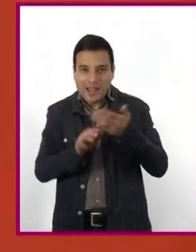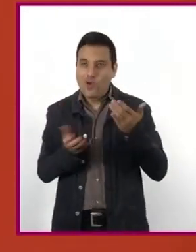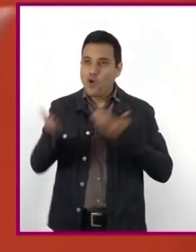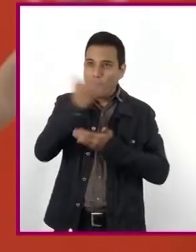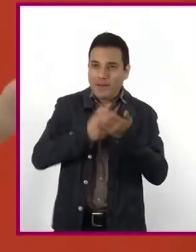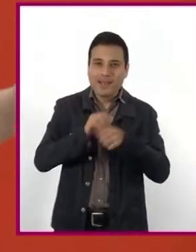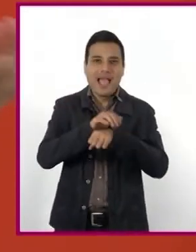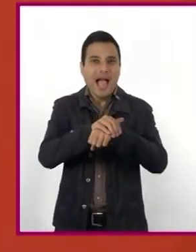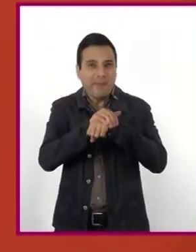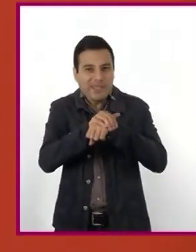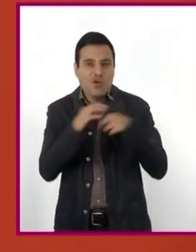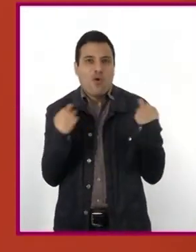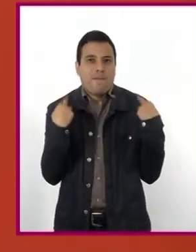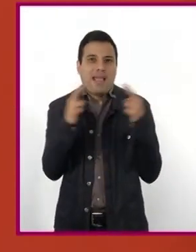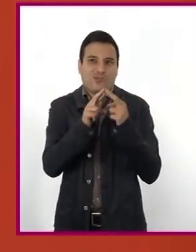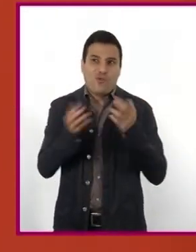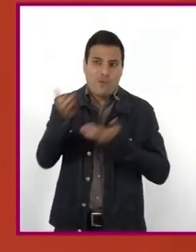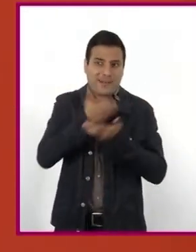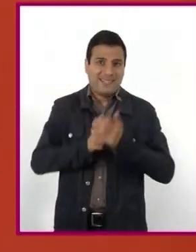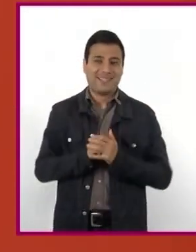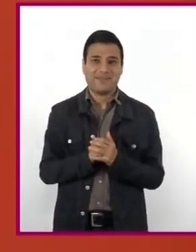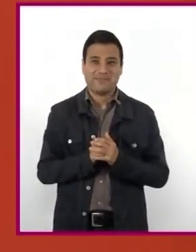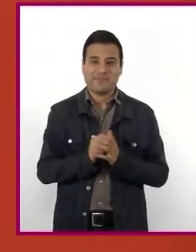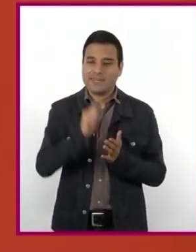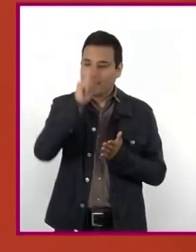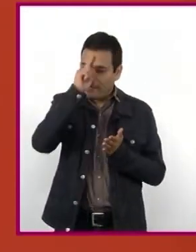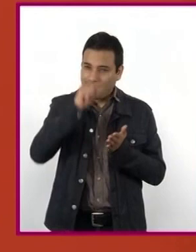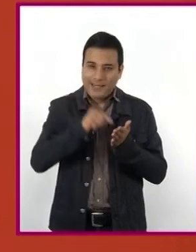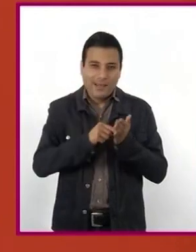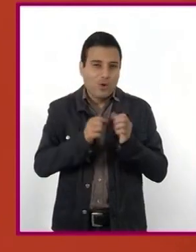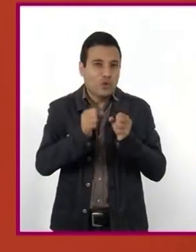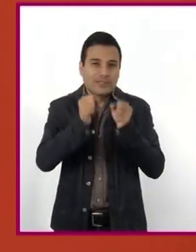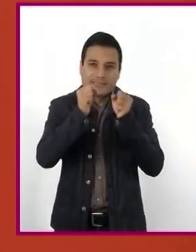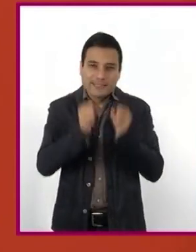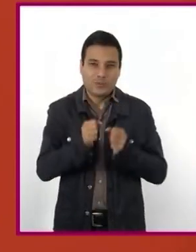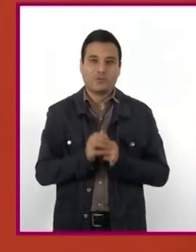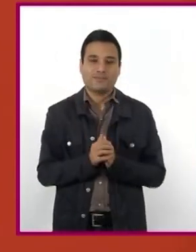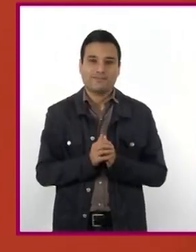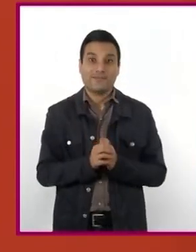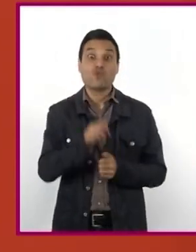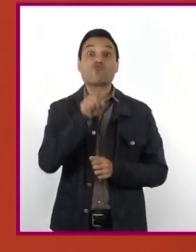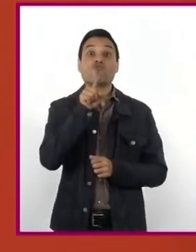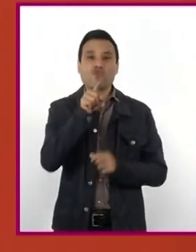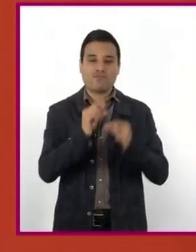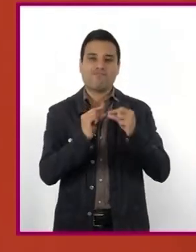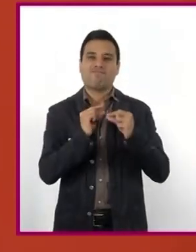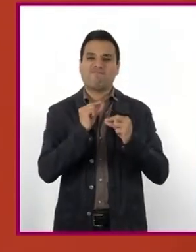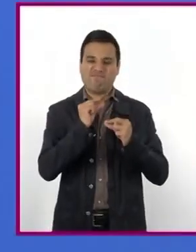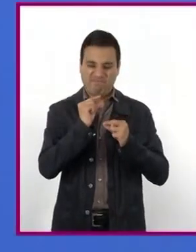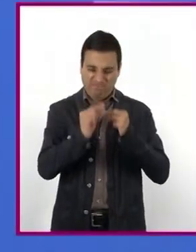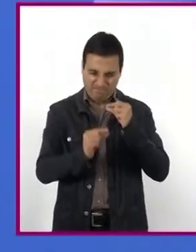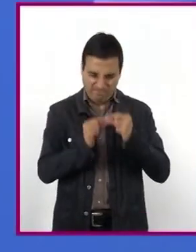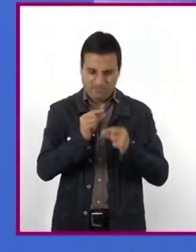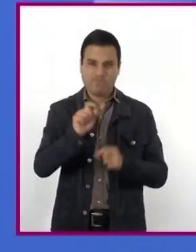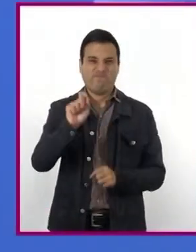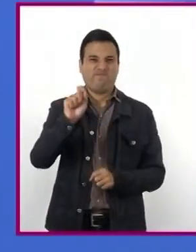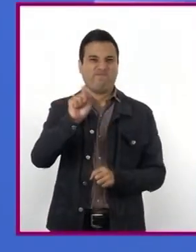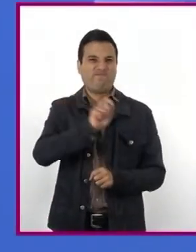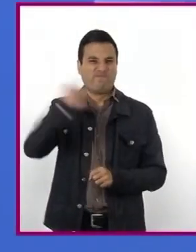amigos, profesoras o profesores. Estoy segura que descubrirán a la escritora o escritor que llevan